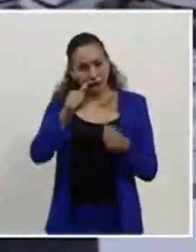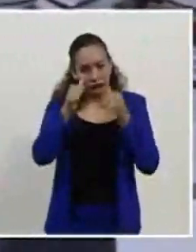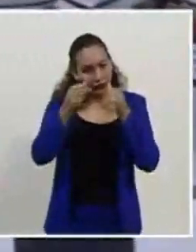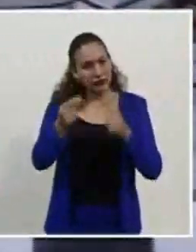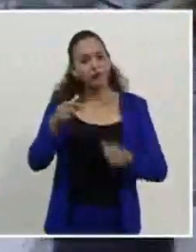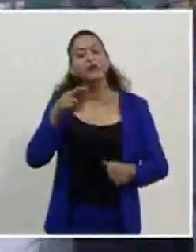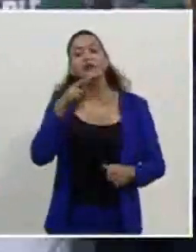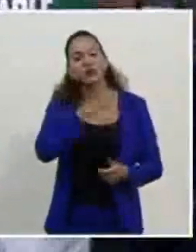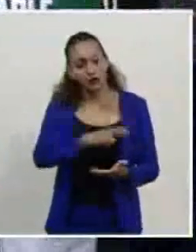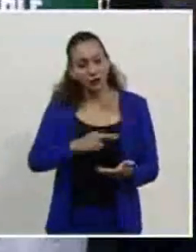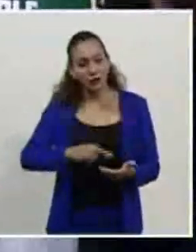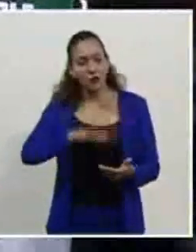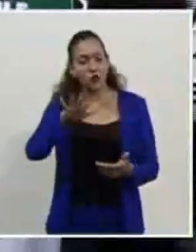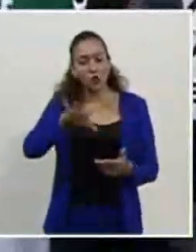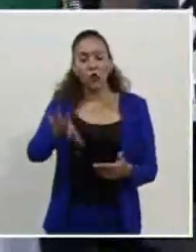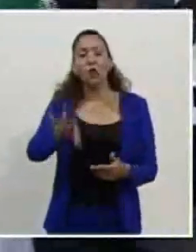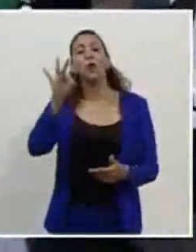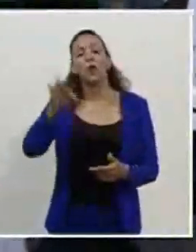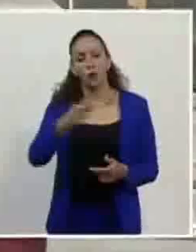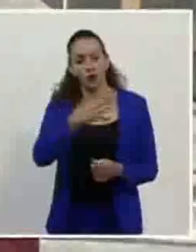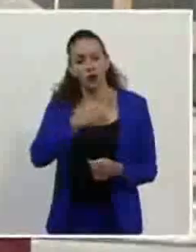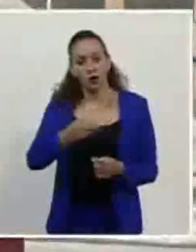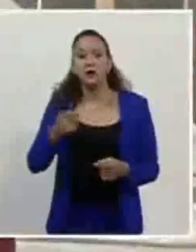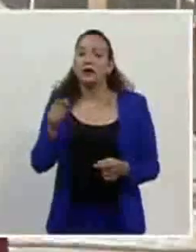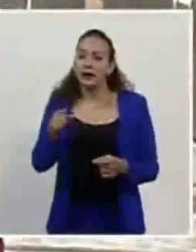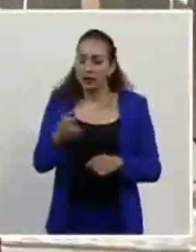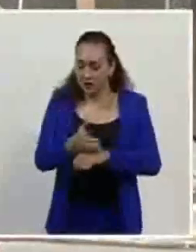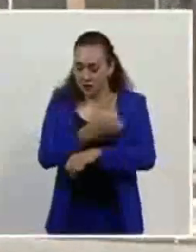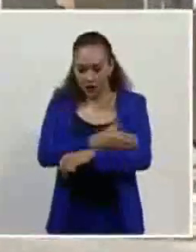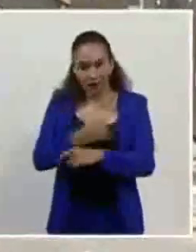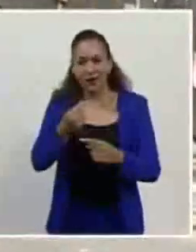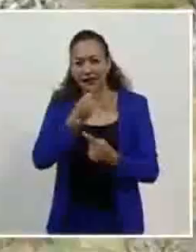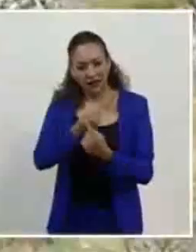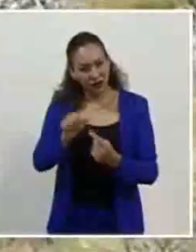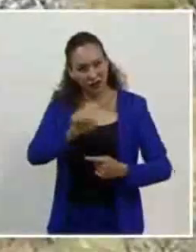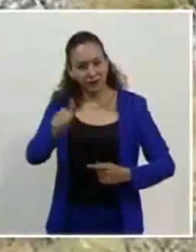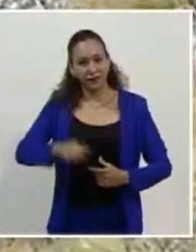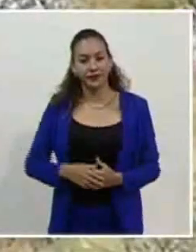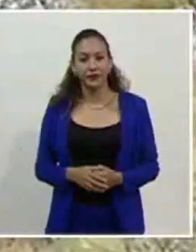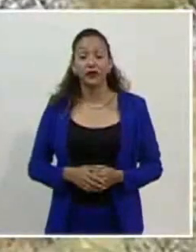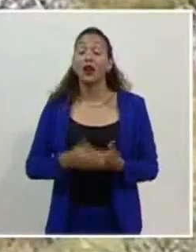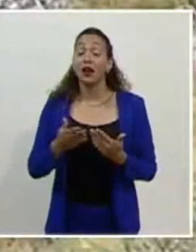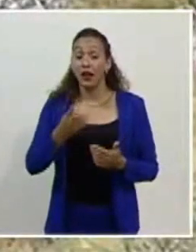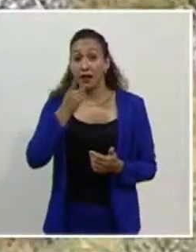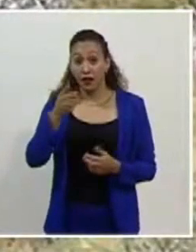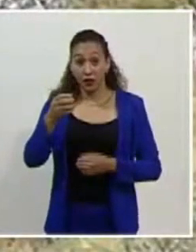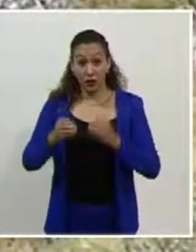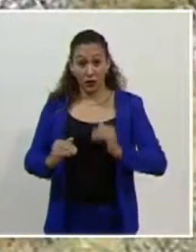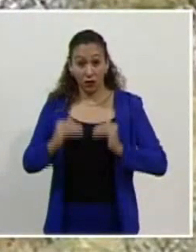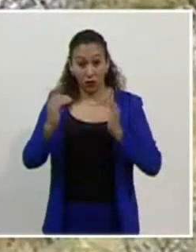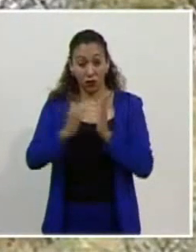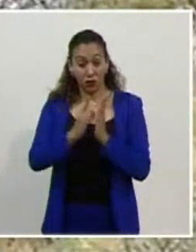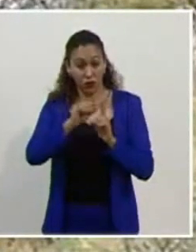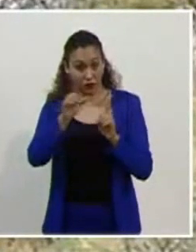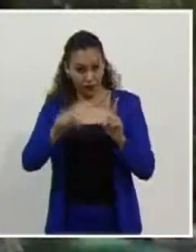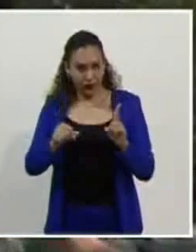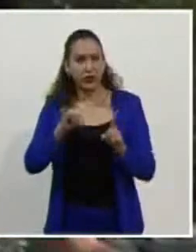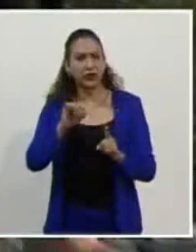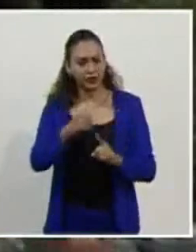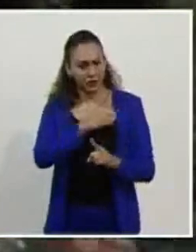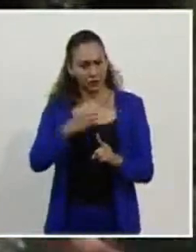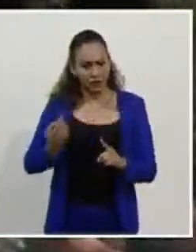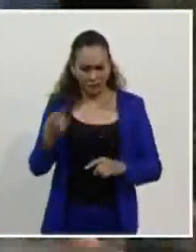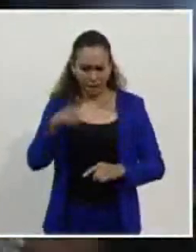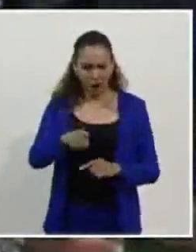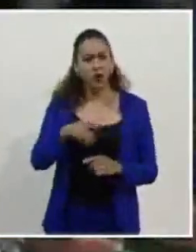de búsqueda, localización y protección, mismas que la Corte consideró que son de carácter obligatorio, a fin